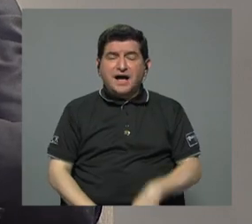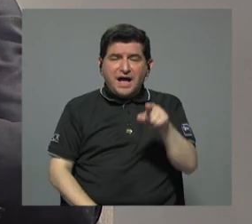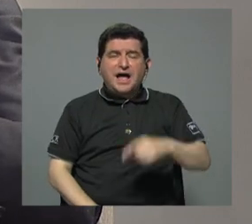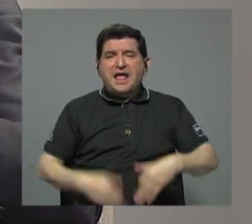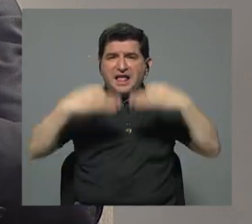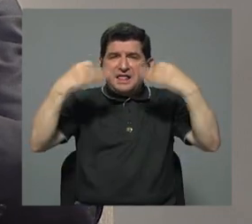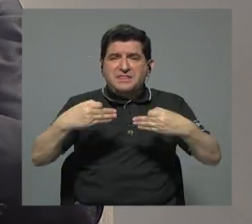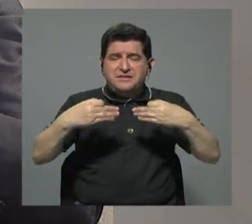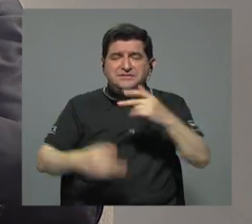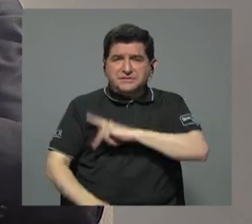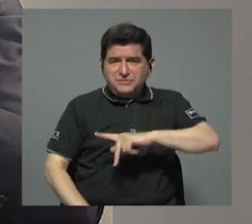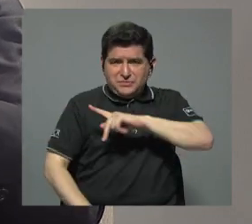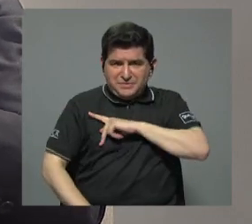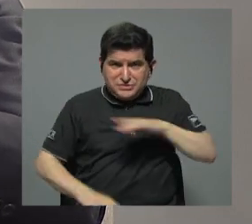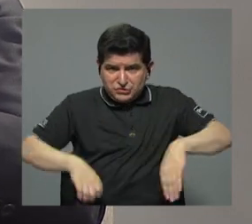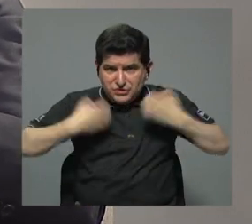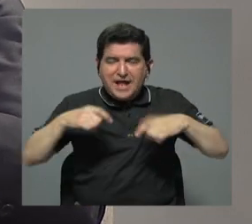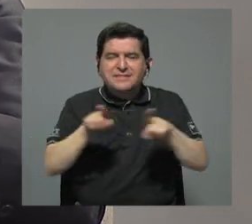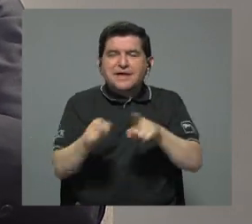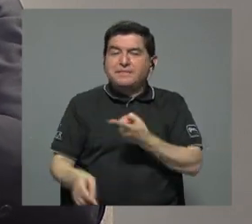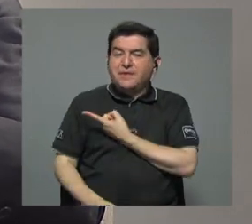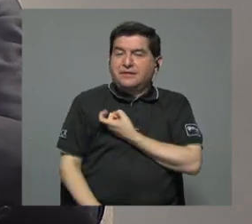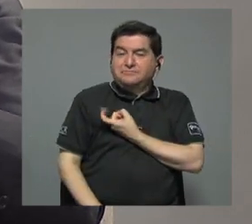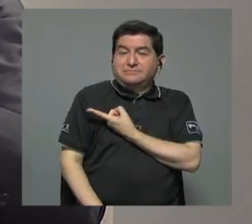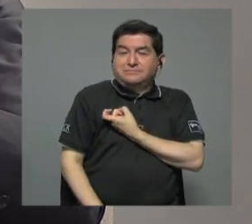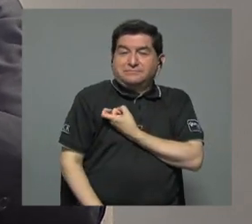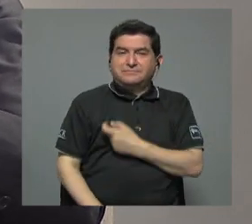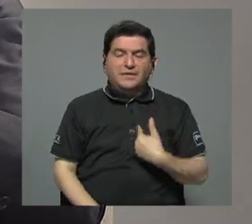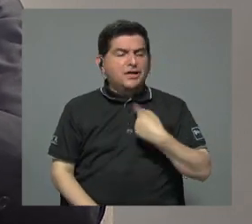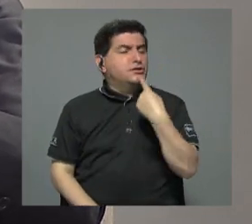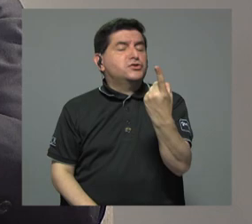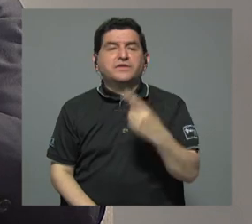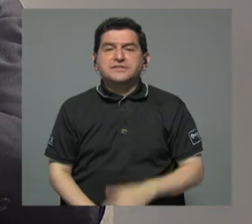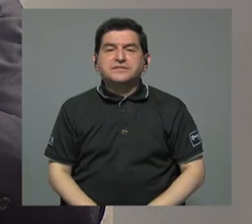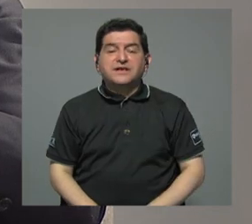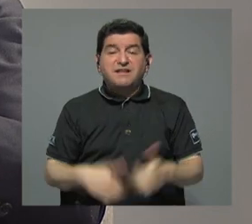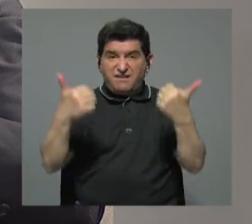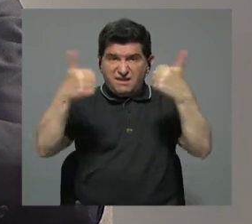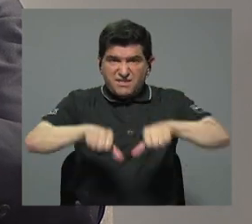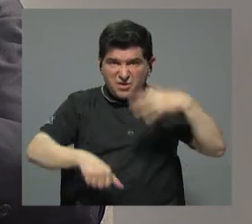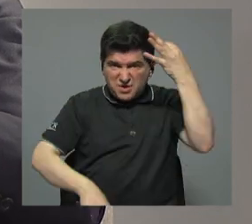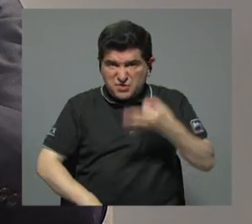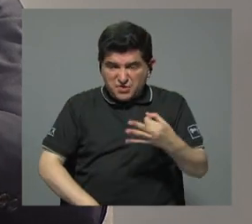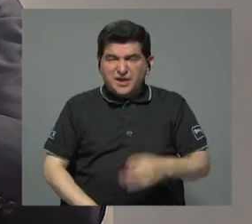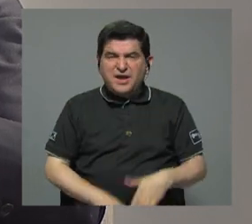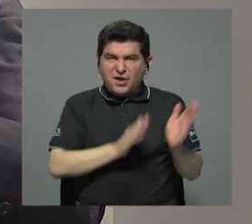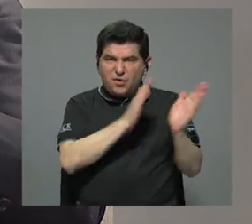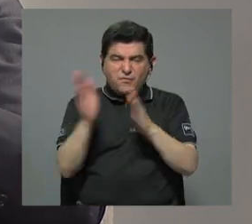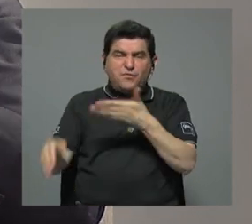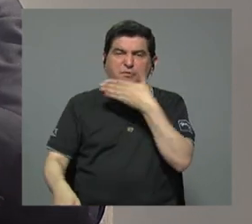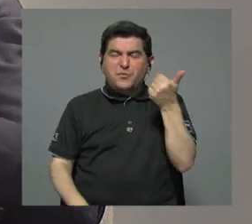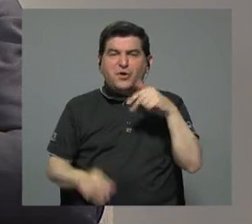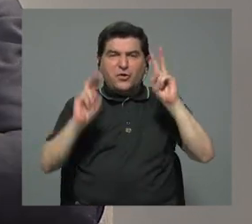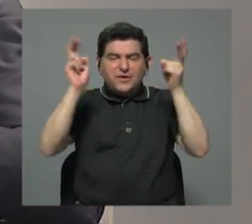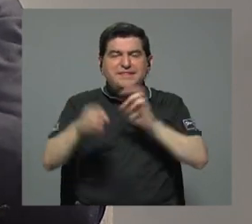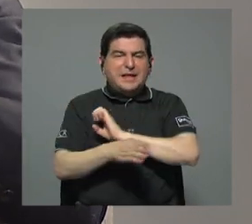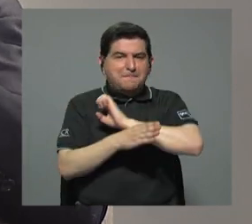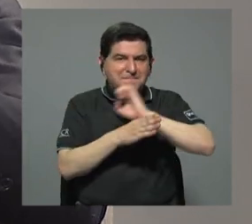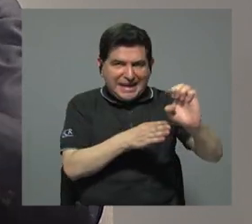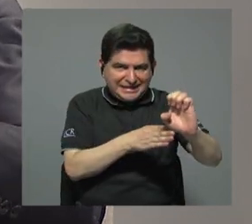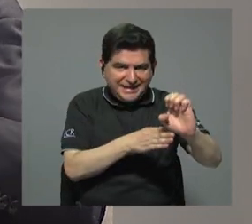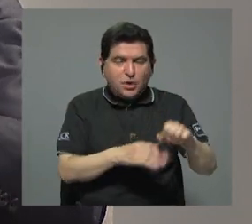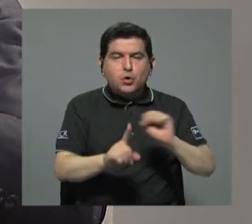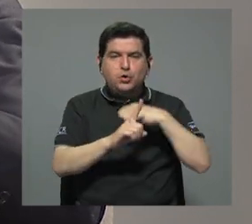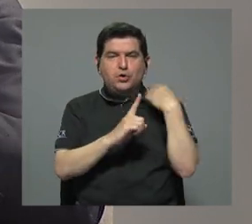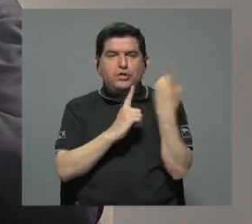verdad hay tentación y yo lo que quiero decir sin coincidir en que me parece que hay que formar mucho más en los temas éticos y que la